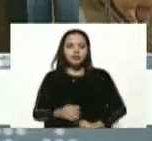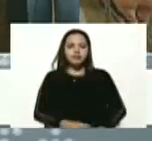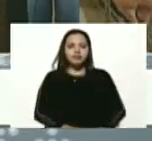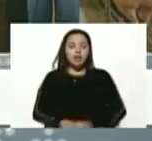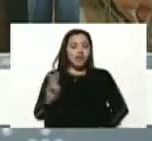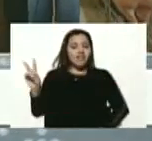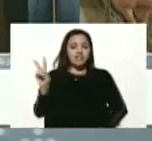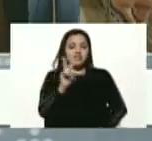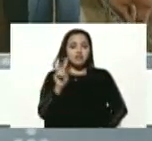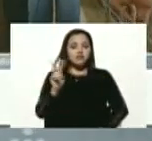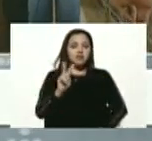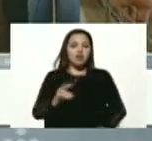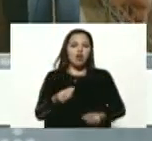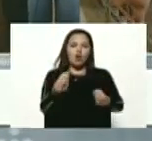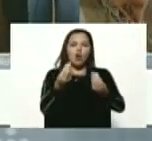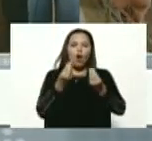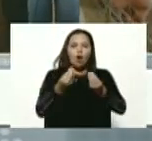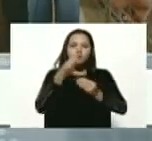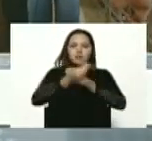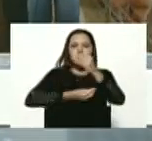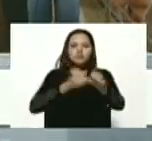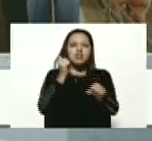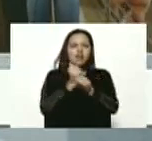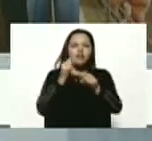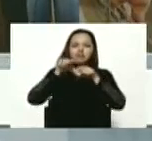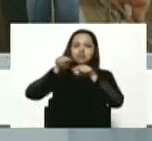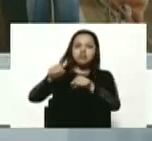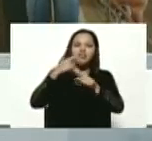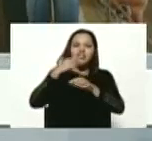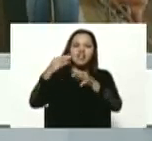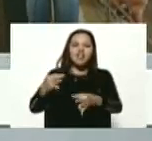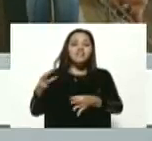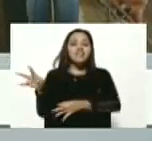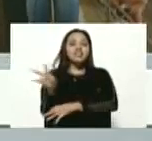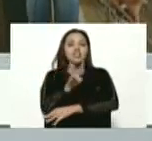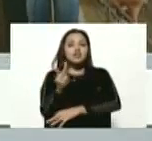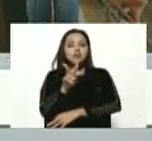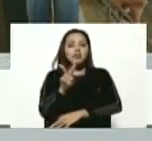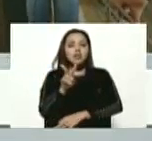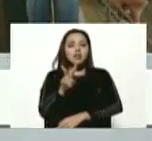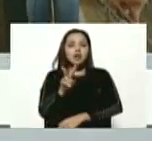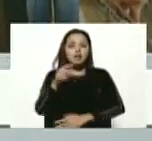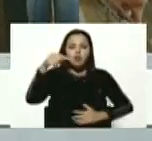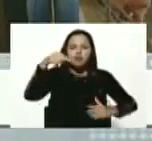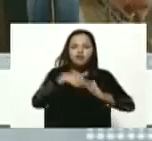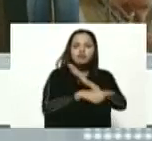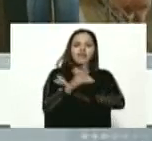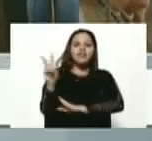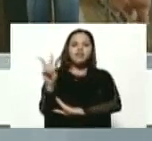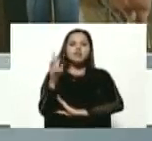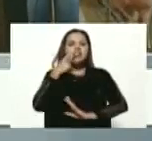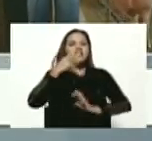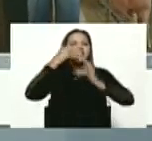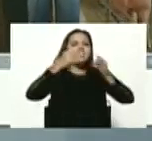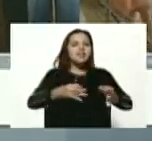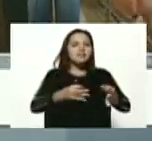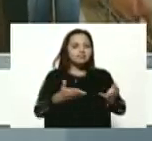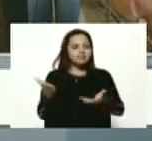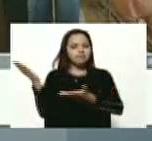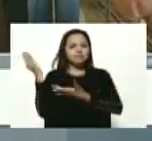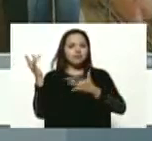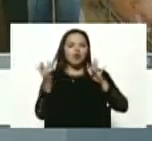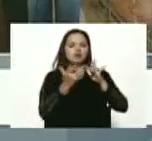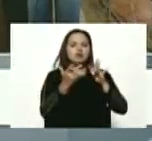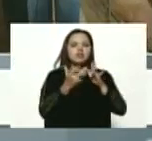a Venezuela cómo se está produciendo en la Venezuela profunda, en la Venezuela de verdad. ¡Adelante,